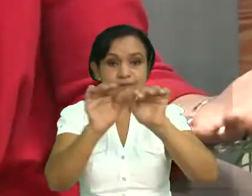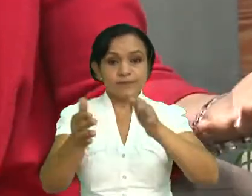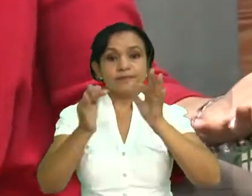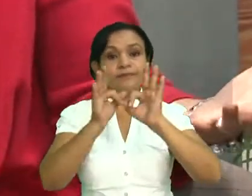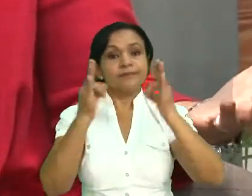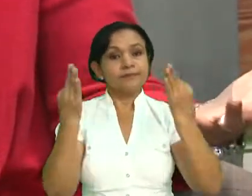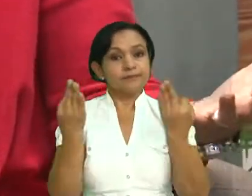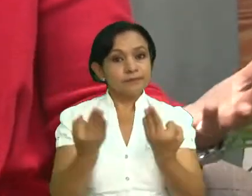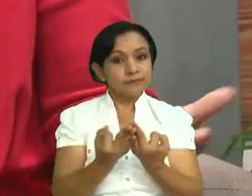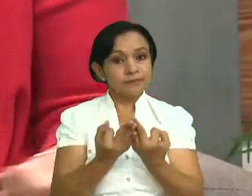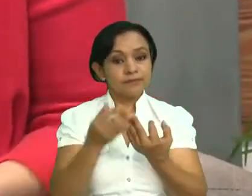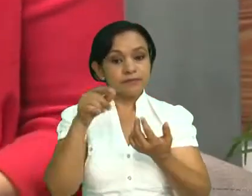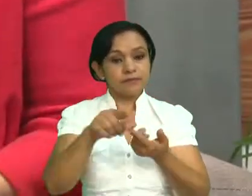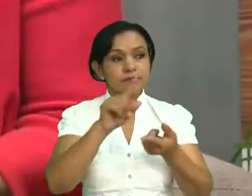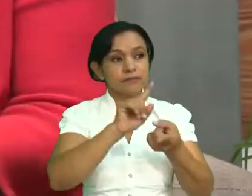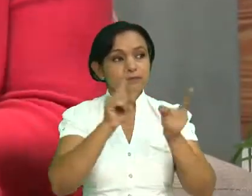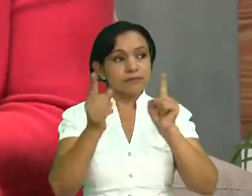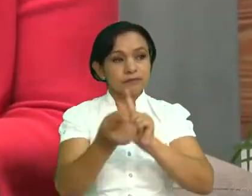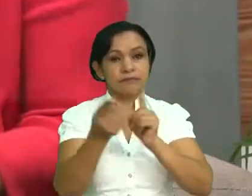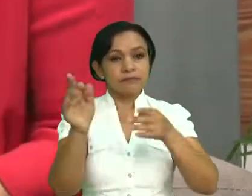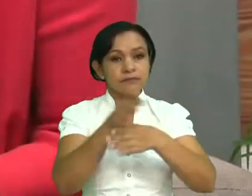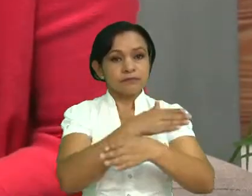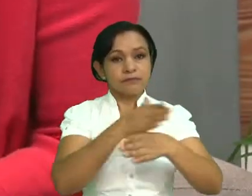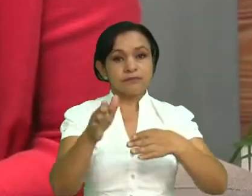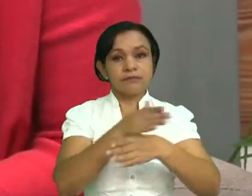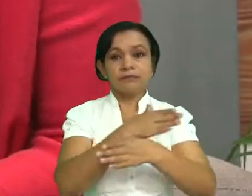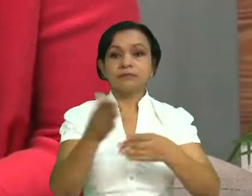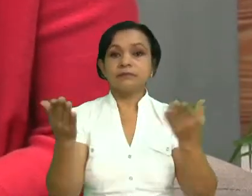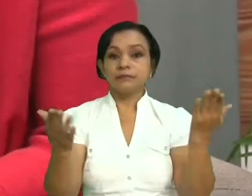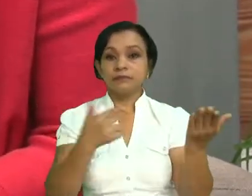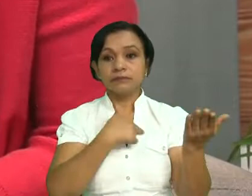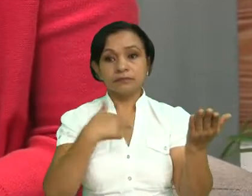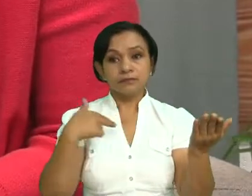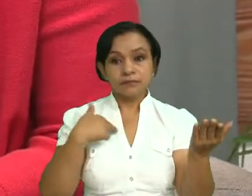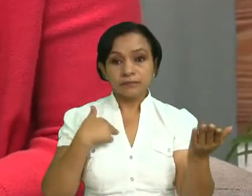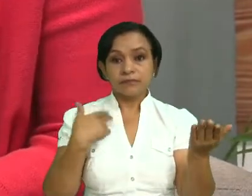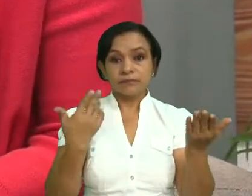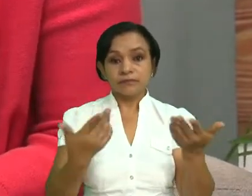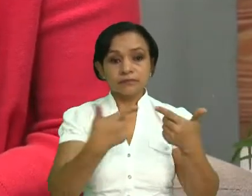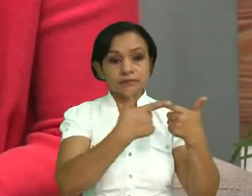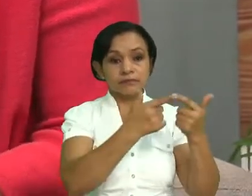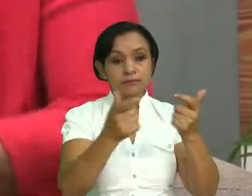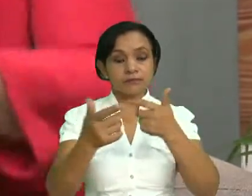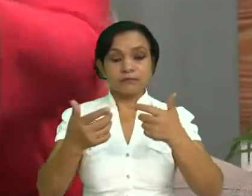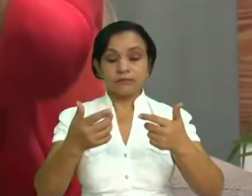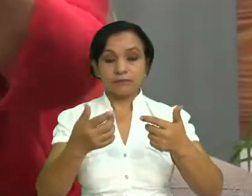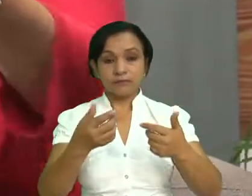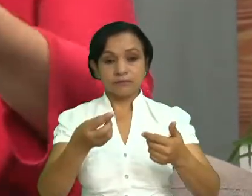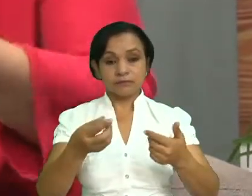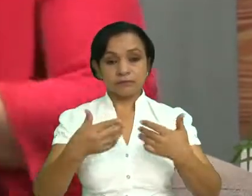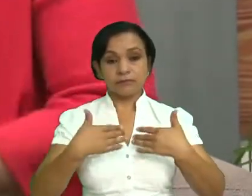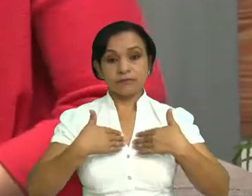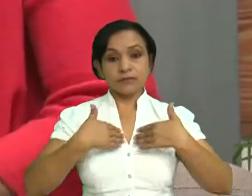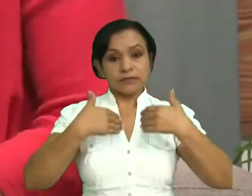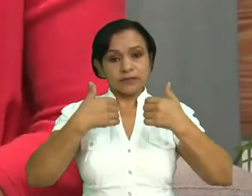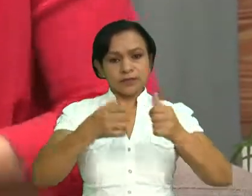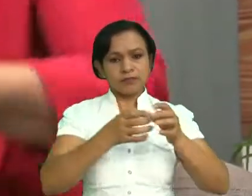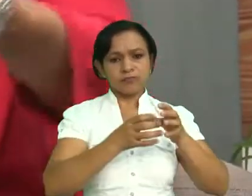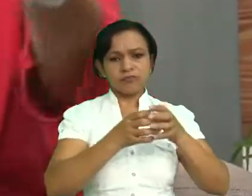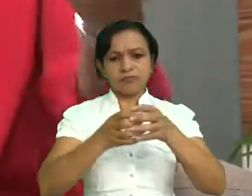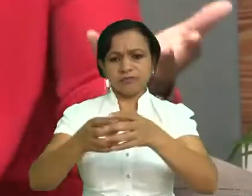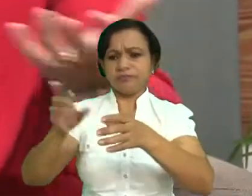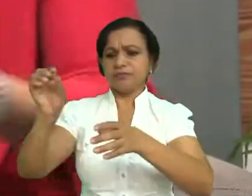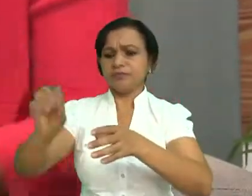cómo salimos de las diferentes dificultades. Hemos salido como brigadistas de salud a batizar, hemos ido